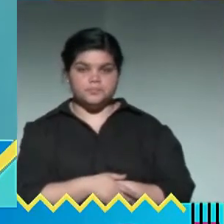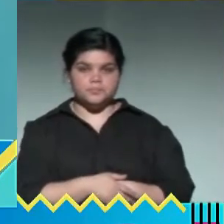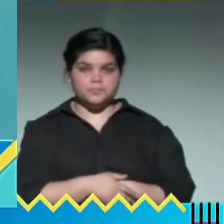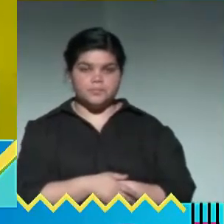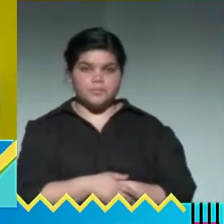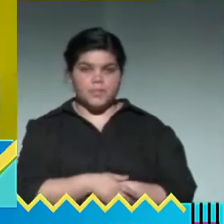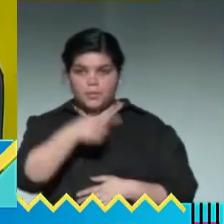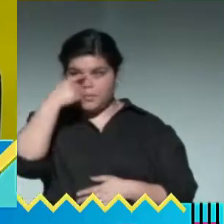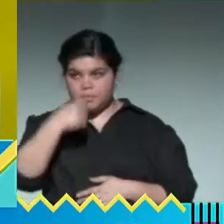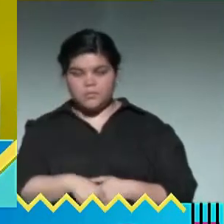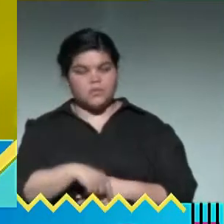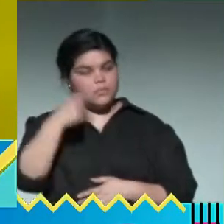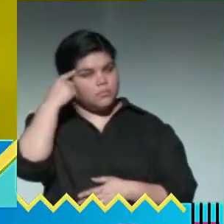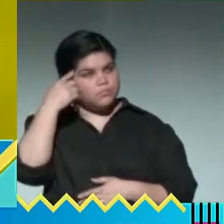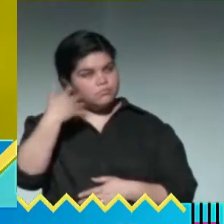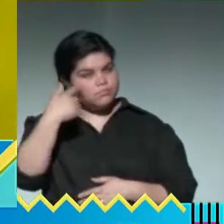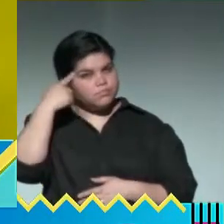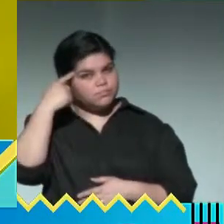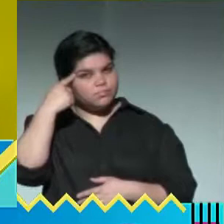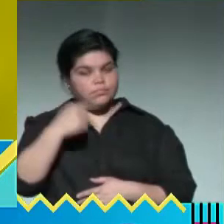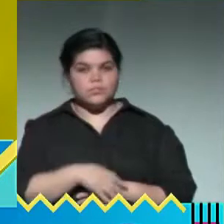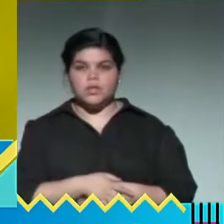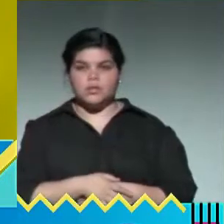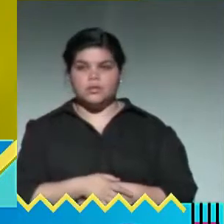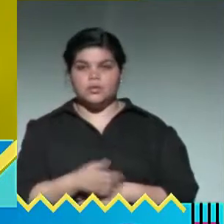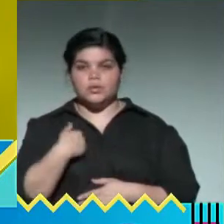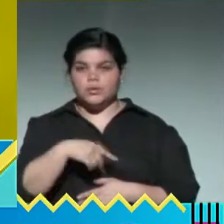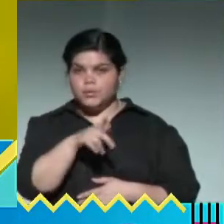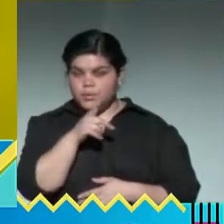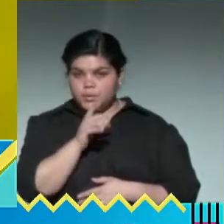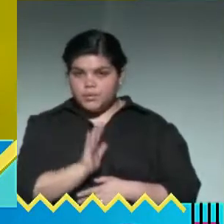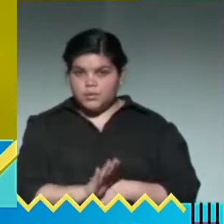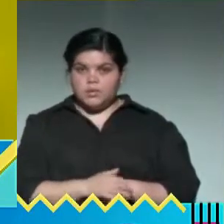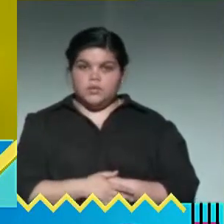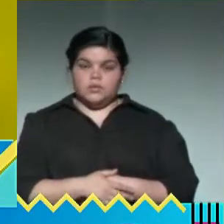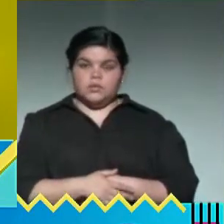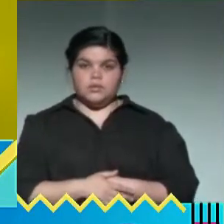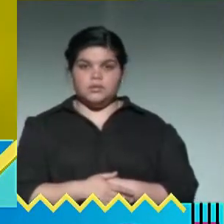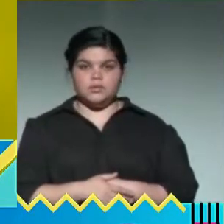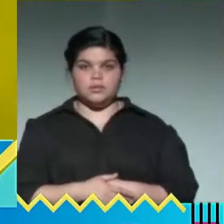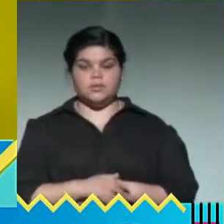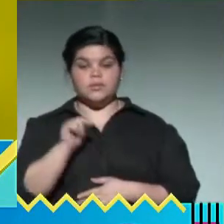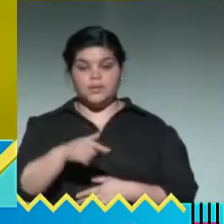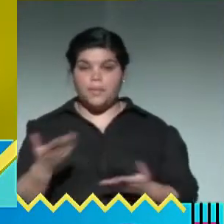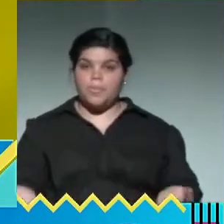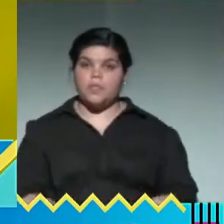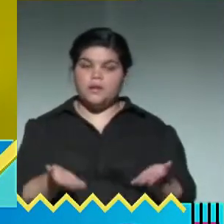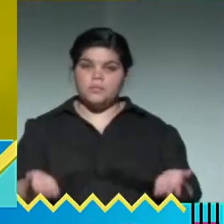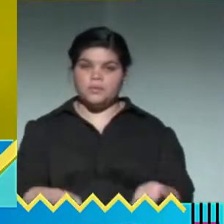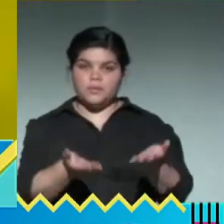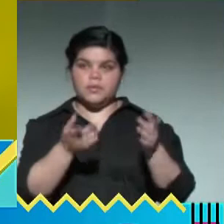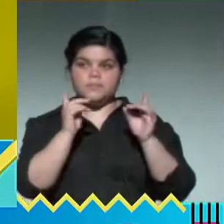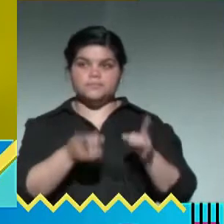me quedé pensando. Mira, yo creo que yo voy a hacer foco en el tema de promover e incentivar